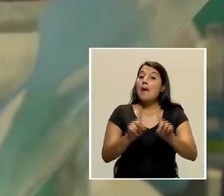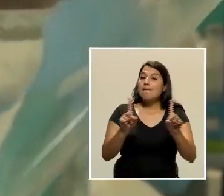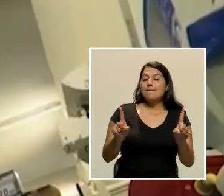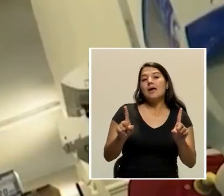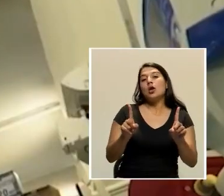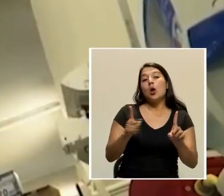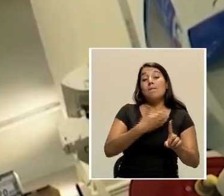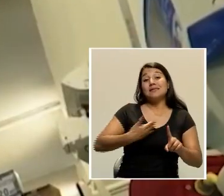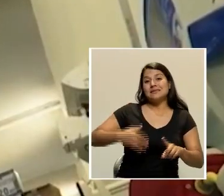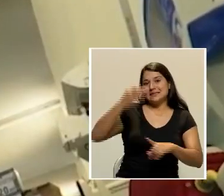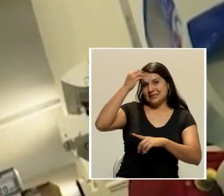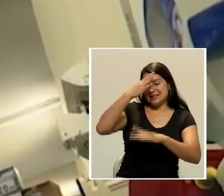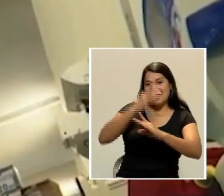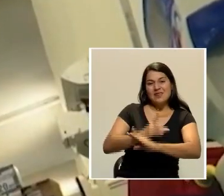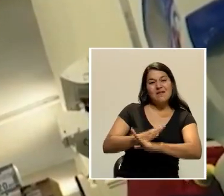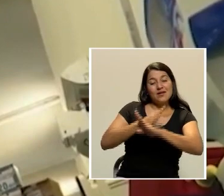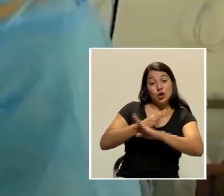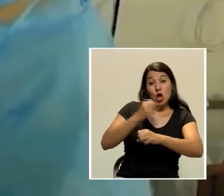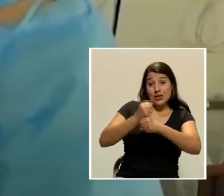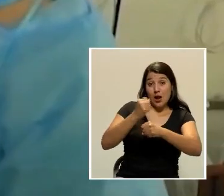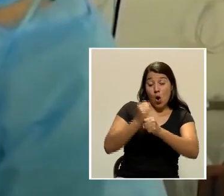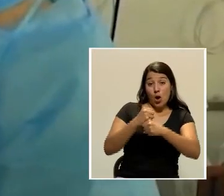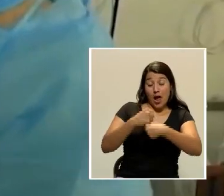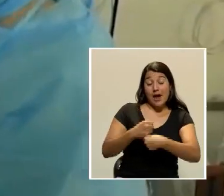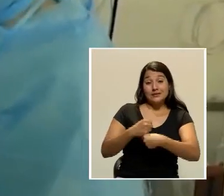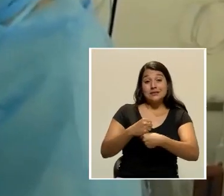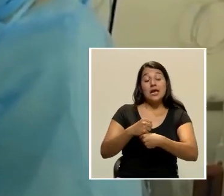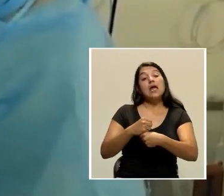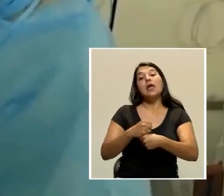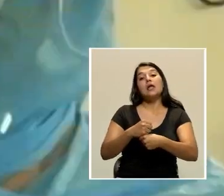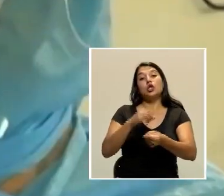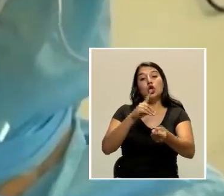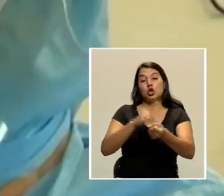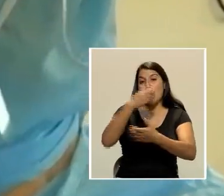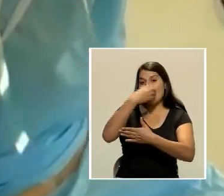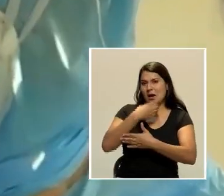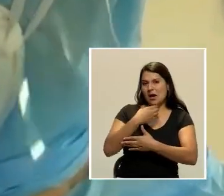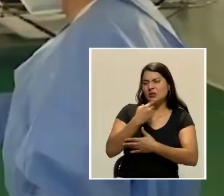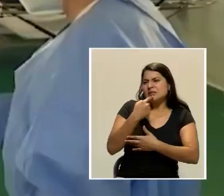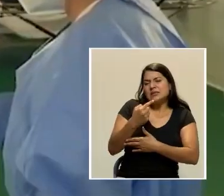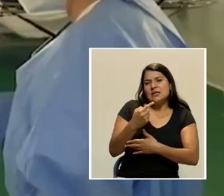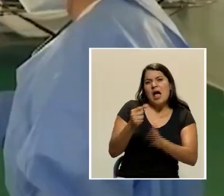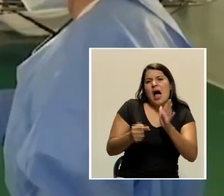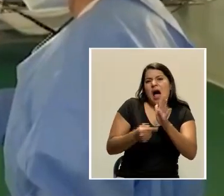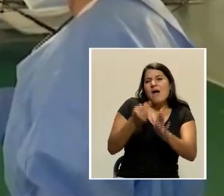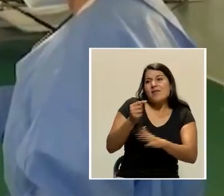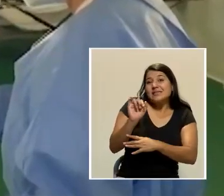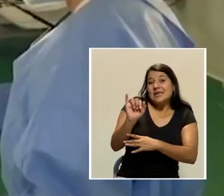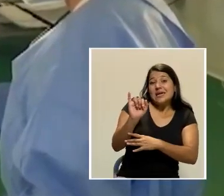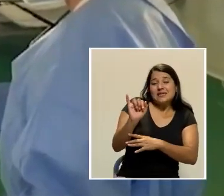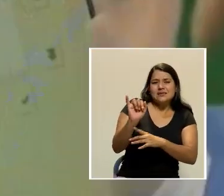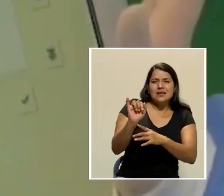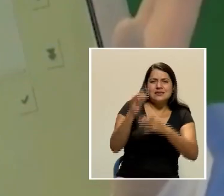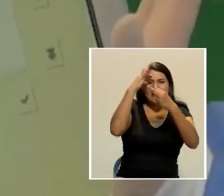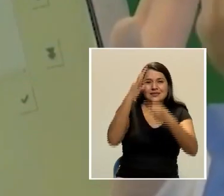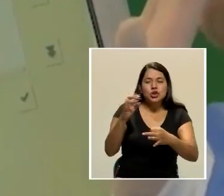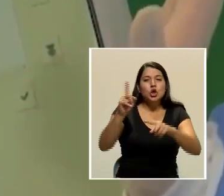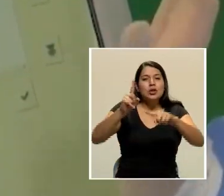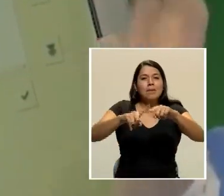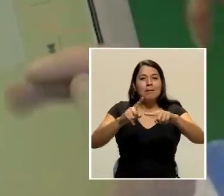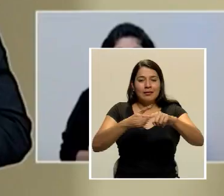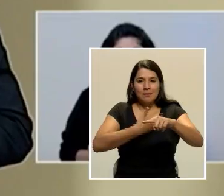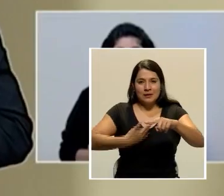esta materia. Pero debe ser investigado exhaustivamente y no debe quedar ninguna duda sobre ese tema, debe